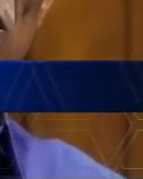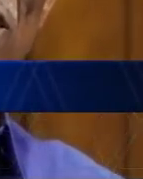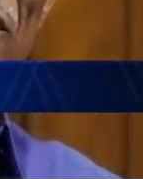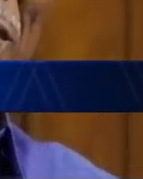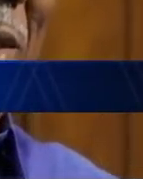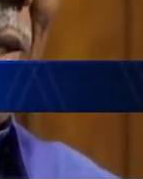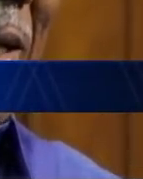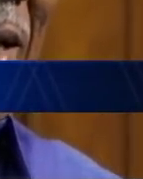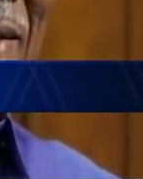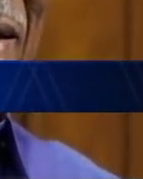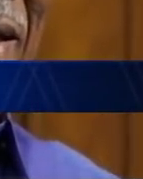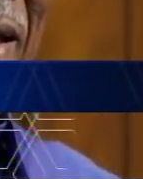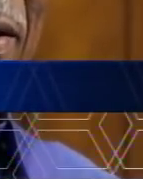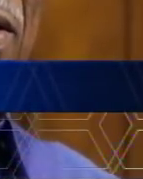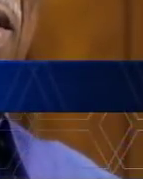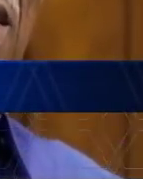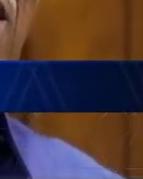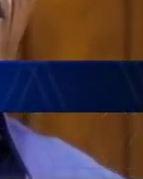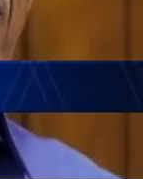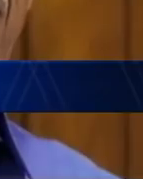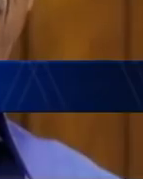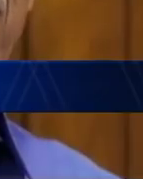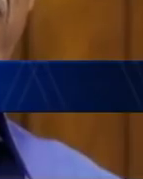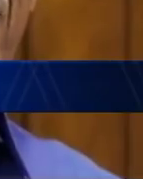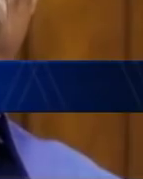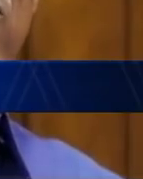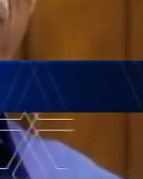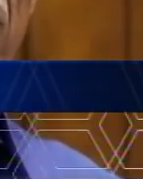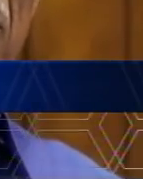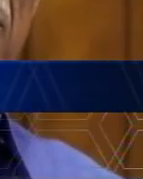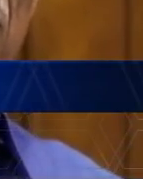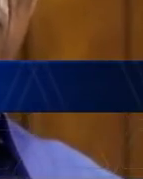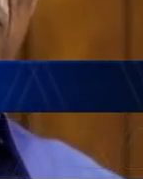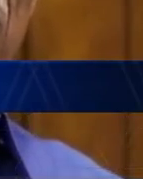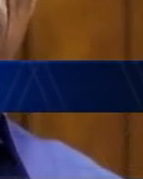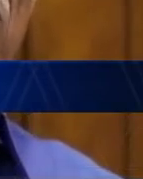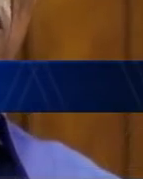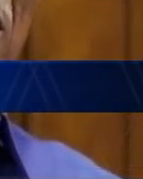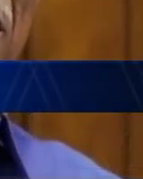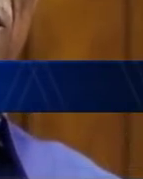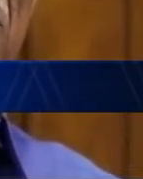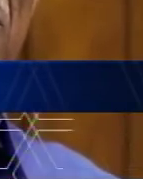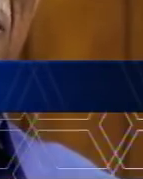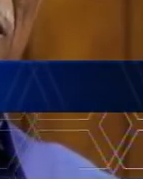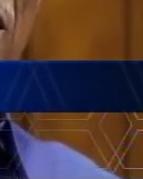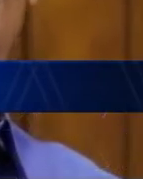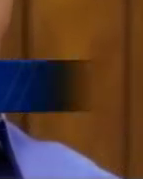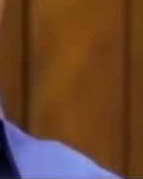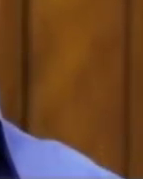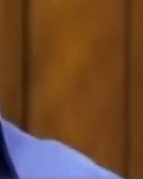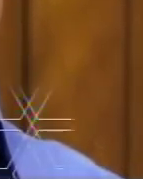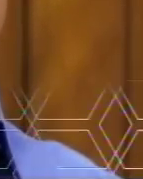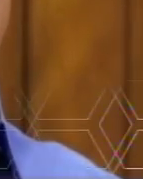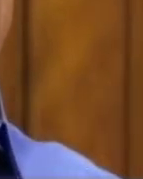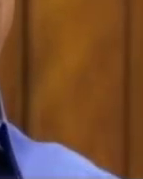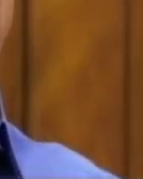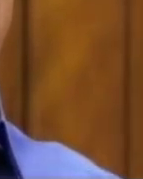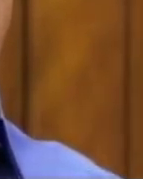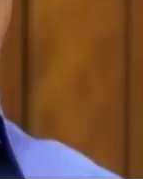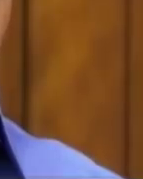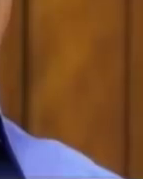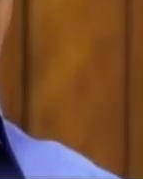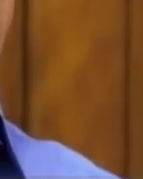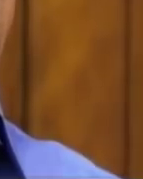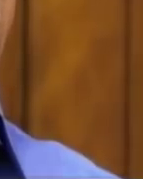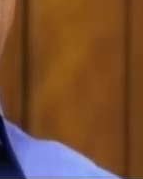Respaldan acción. Gobierno de Guyana expresó su satisfacción ante remisión de la disputa del Esequibo a la Corte Internacional